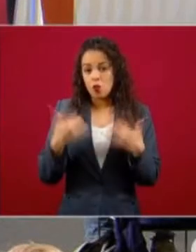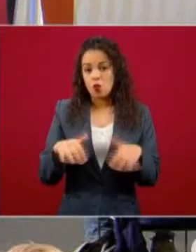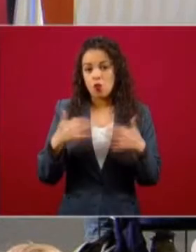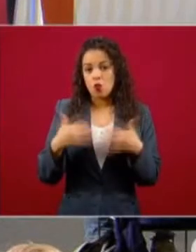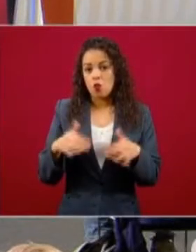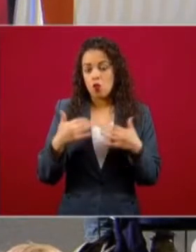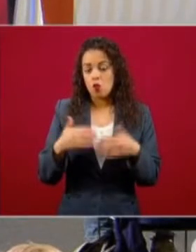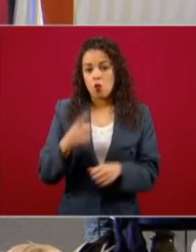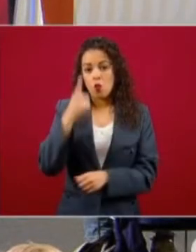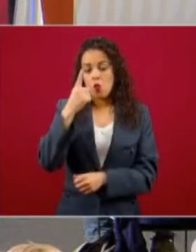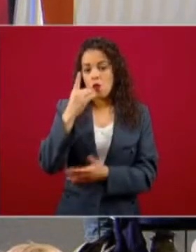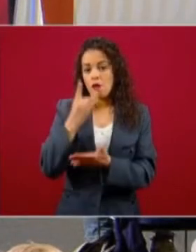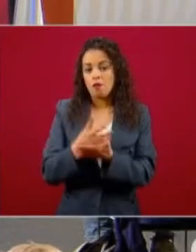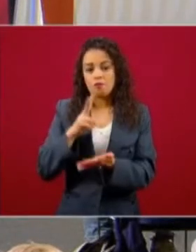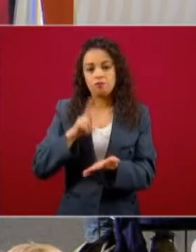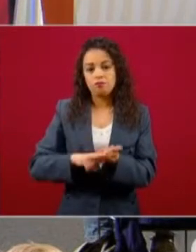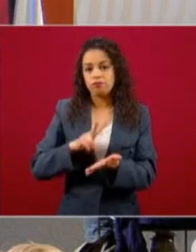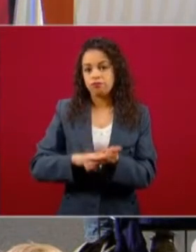noticias